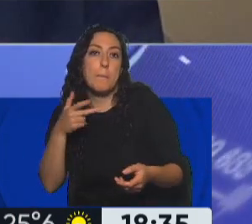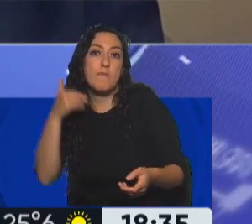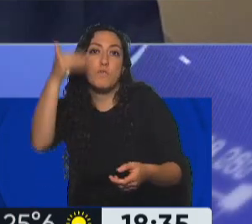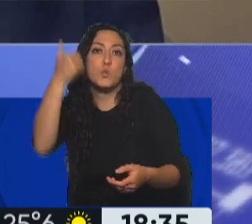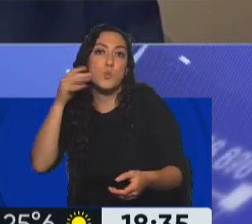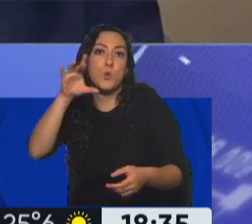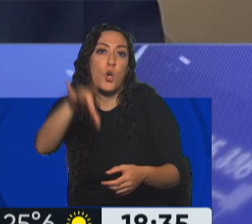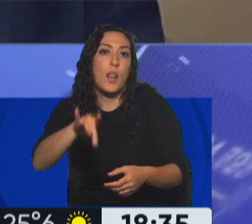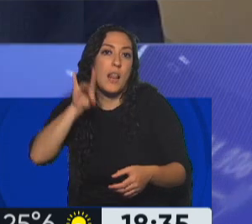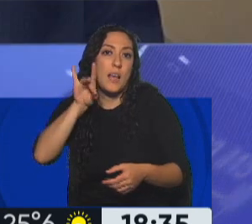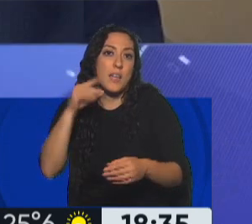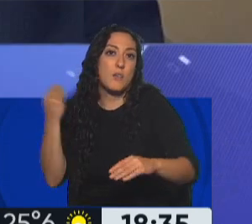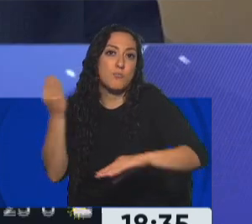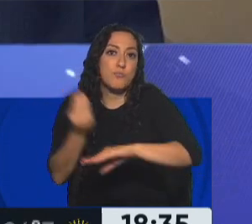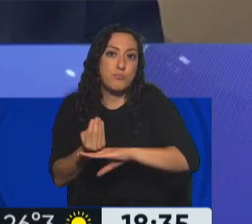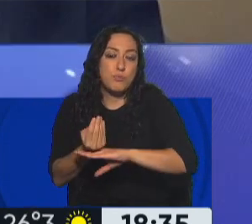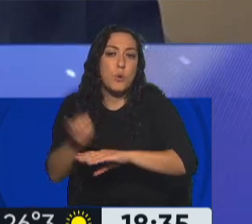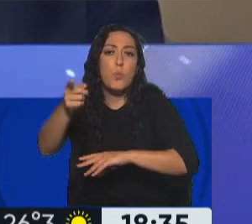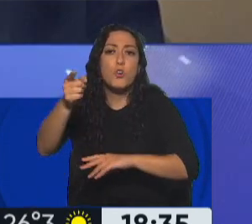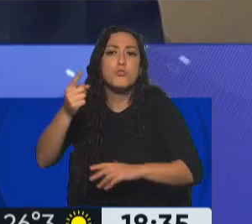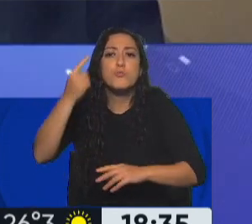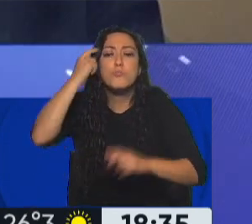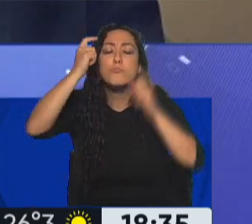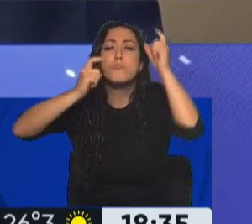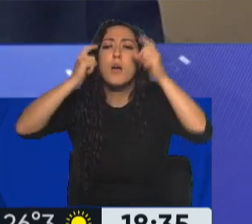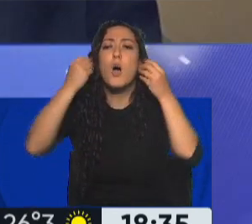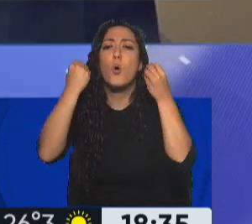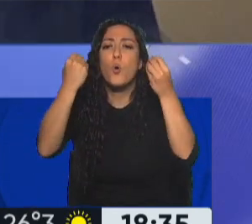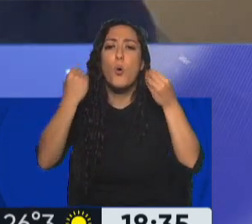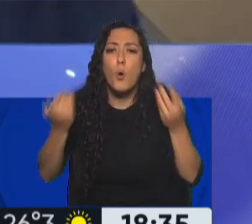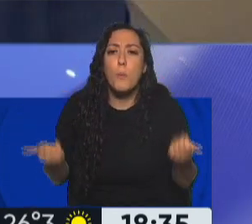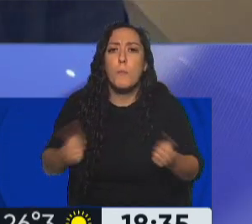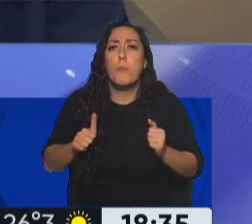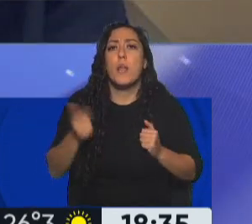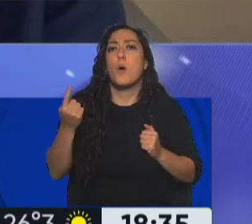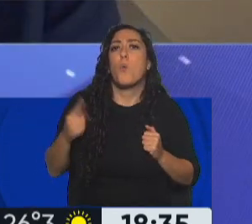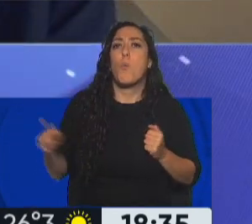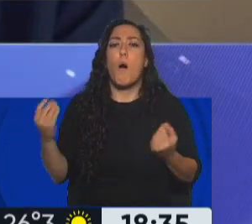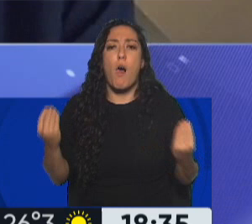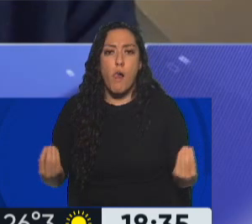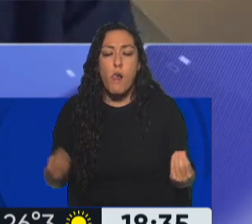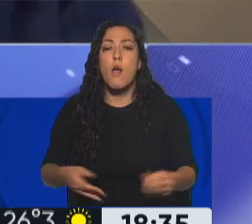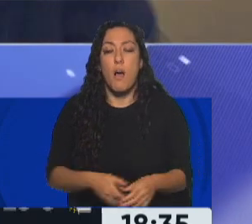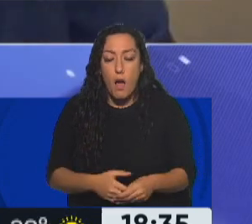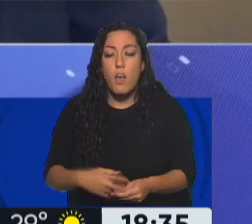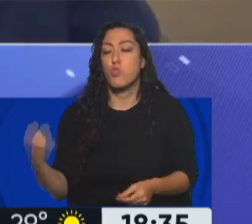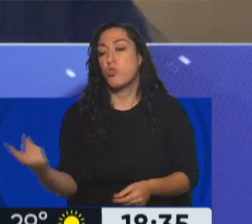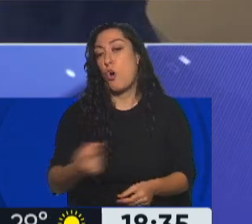Papa. ¿Cómo se imagina este cónclave? ¿Qué expectativas tiene, Medina? Bueno, todos tenemos